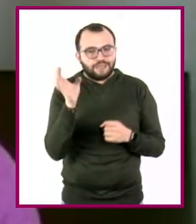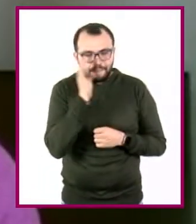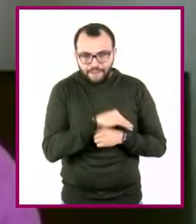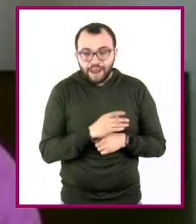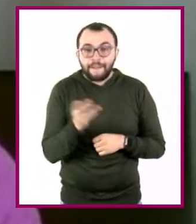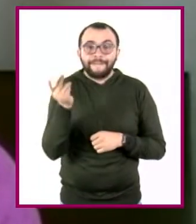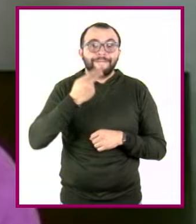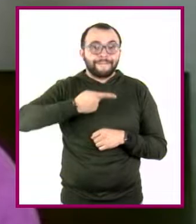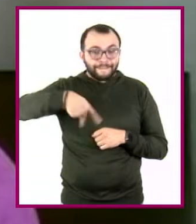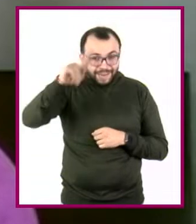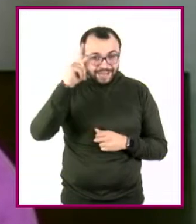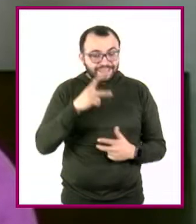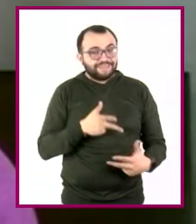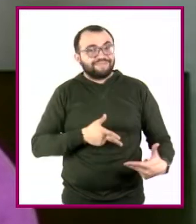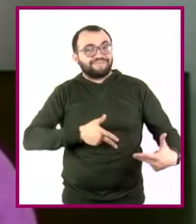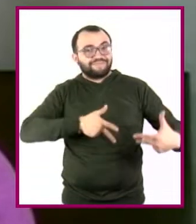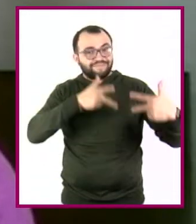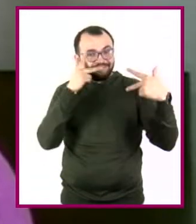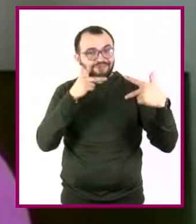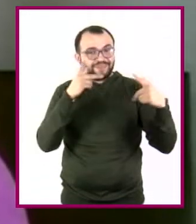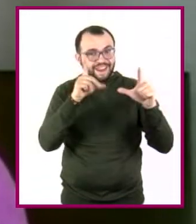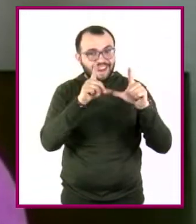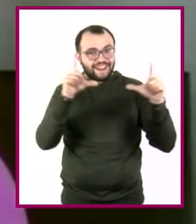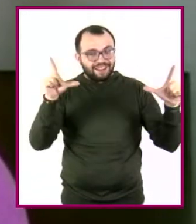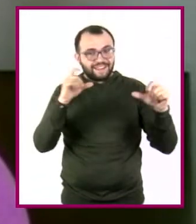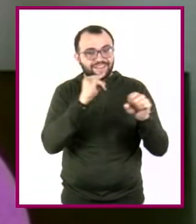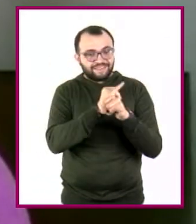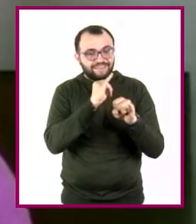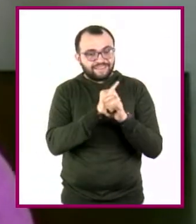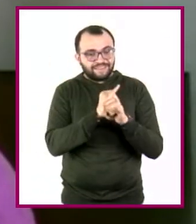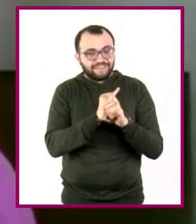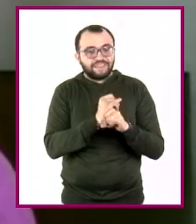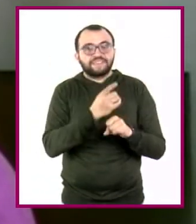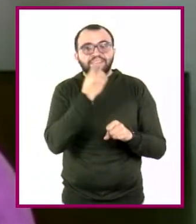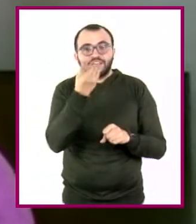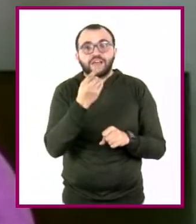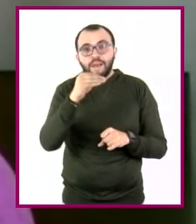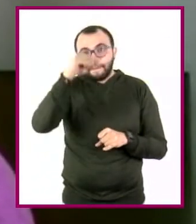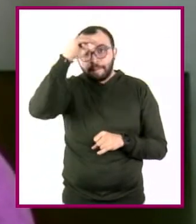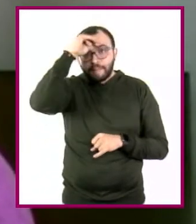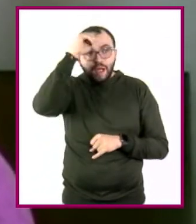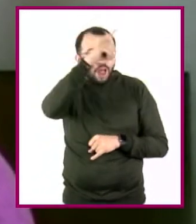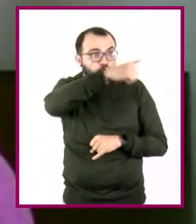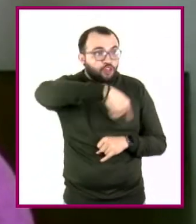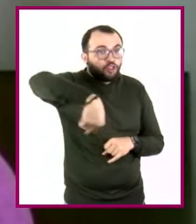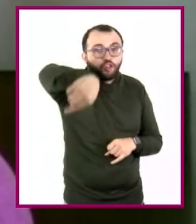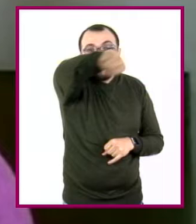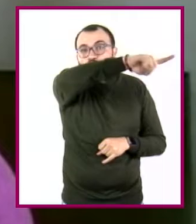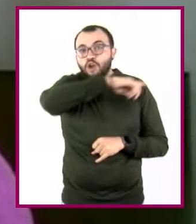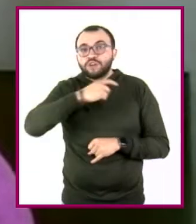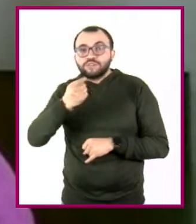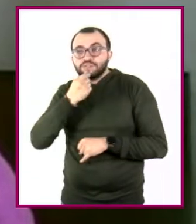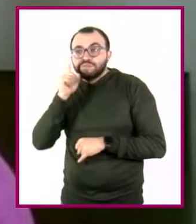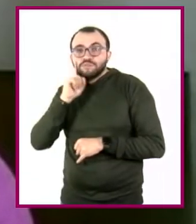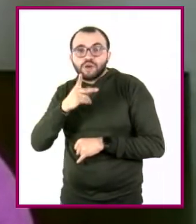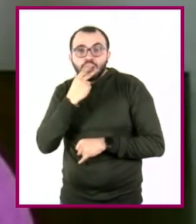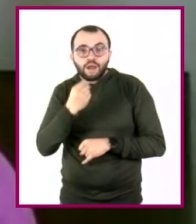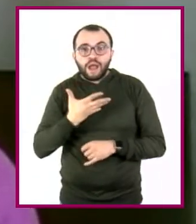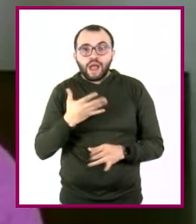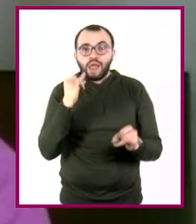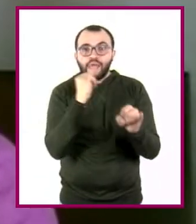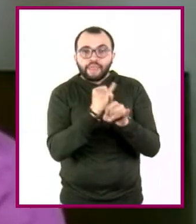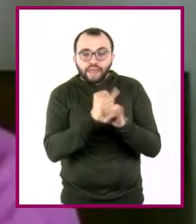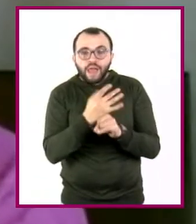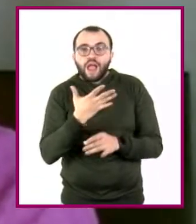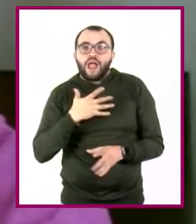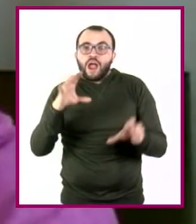pero la educación en línea da por sentado que los destinatarios tienen una computadora, una conexión a internet, que tienen